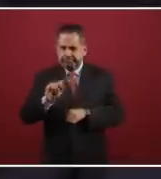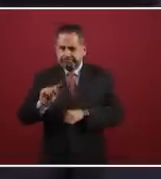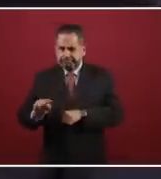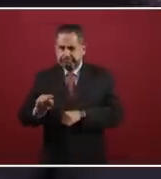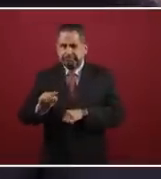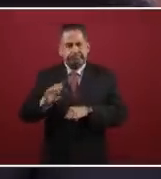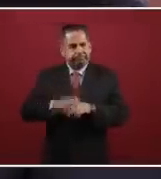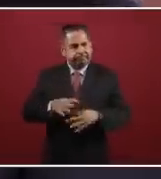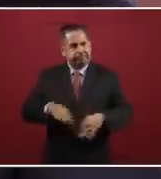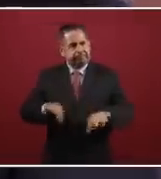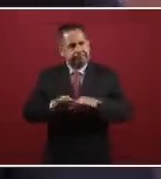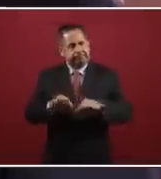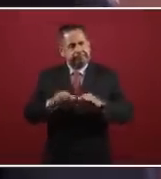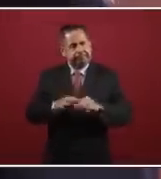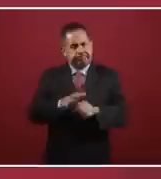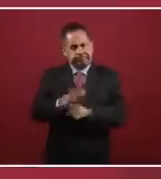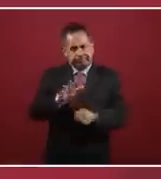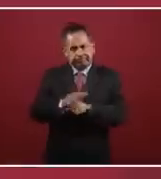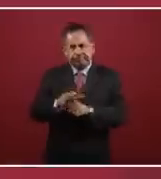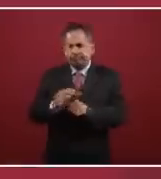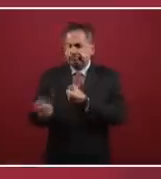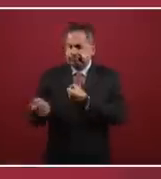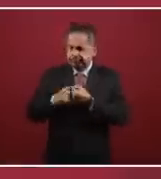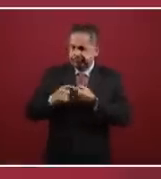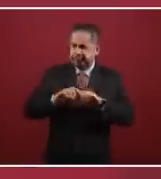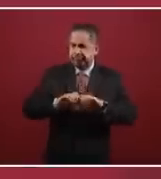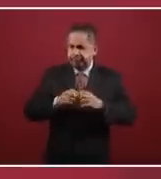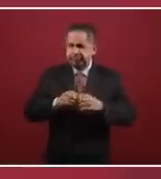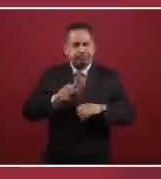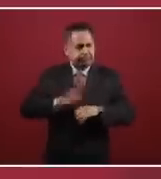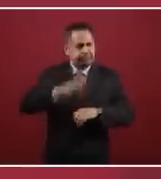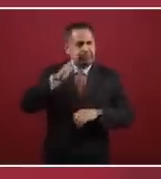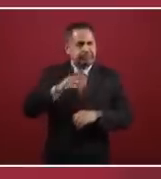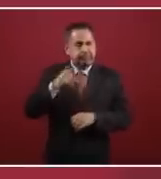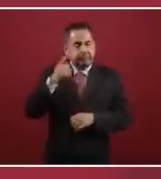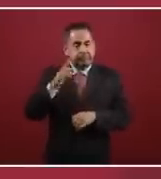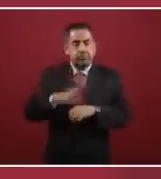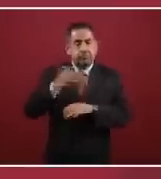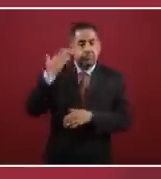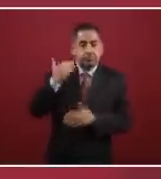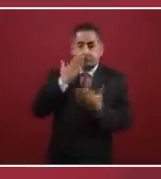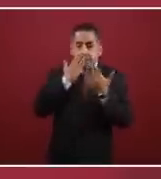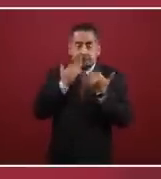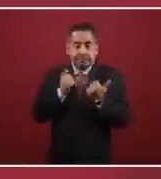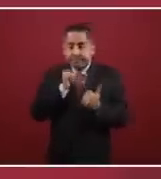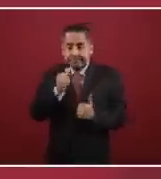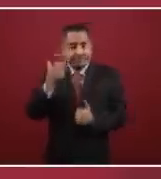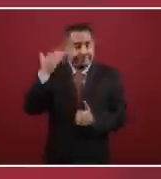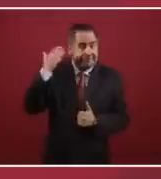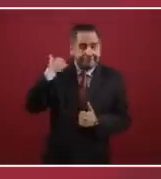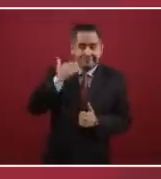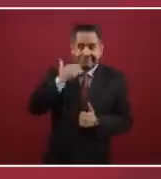elementos suficientes, porque no había nada.